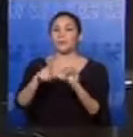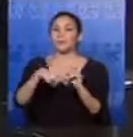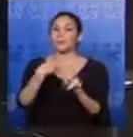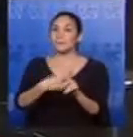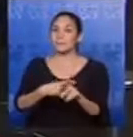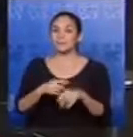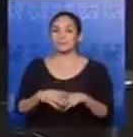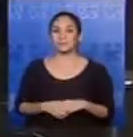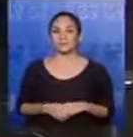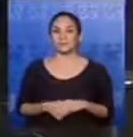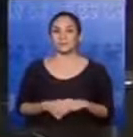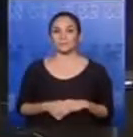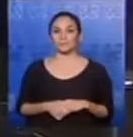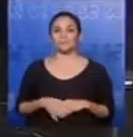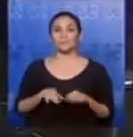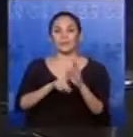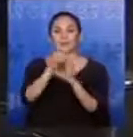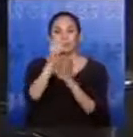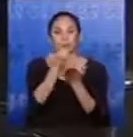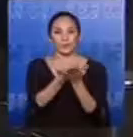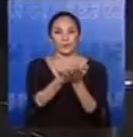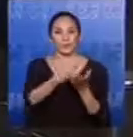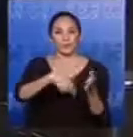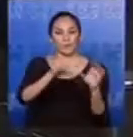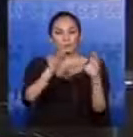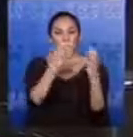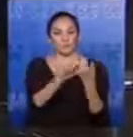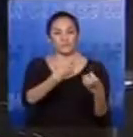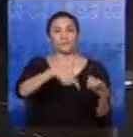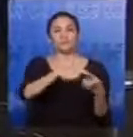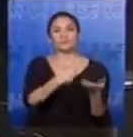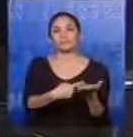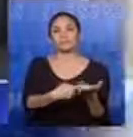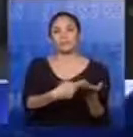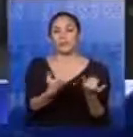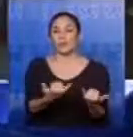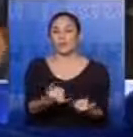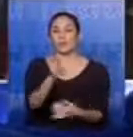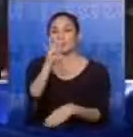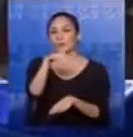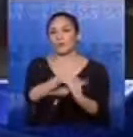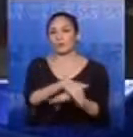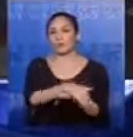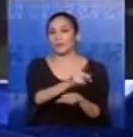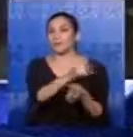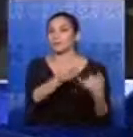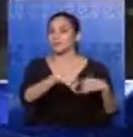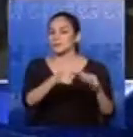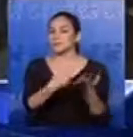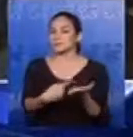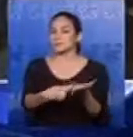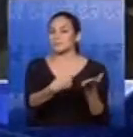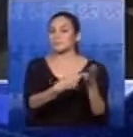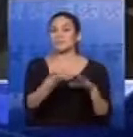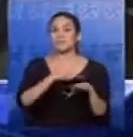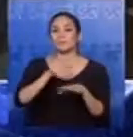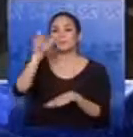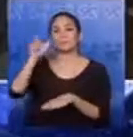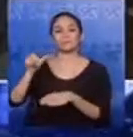la sesión en la Comisión de Desarrollo Económico ha sido convocada para las 16 horas de hoy. Ratificamos, se tiene prevista la comparecencia del